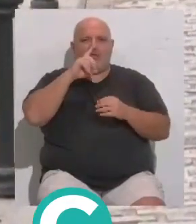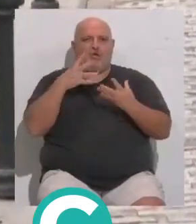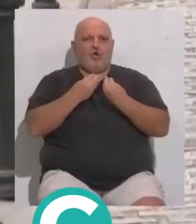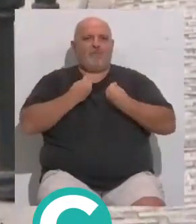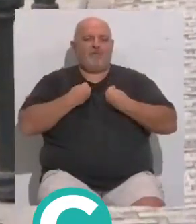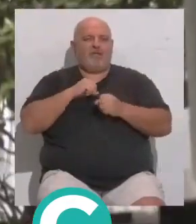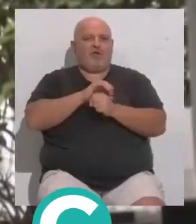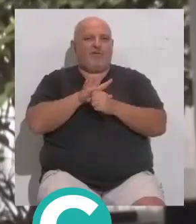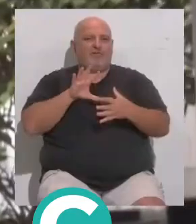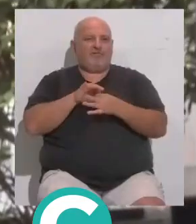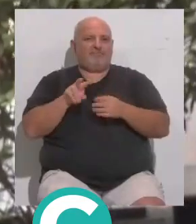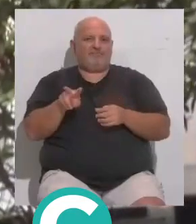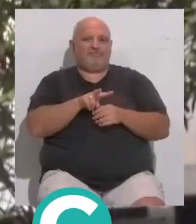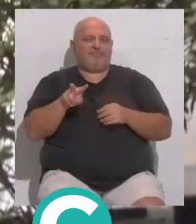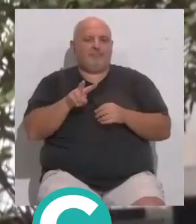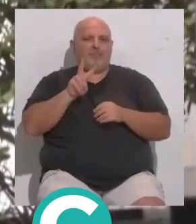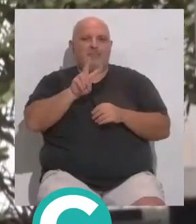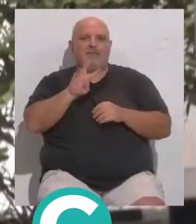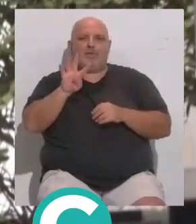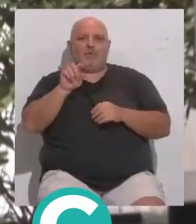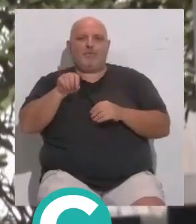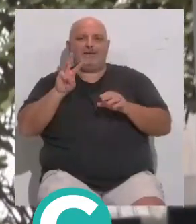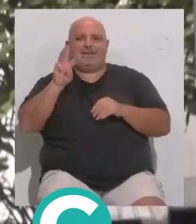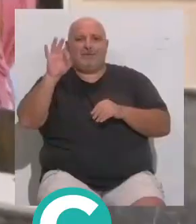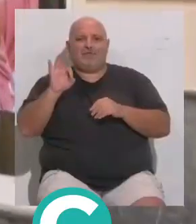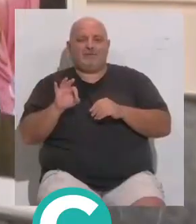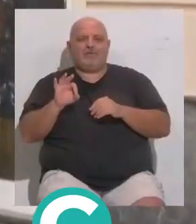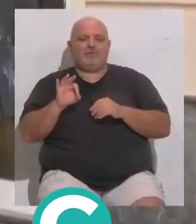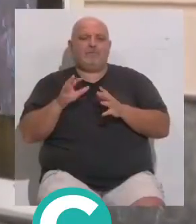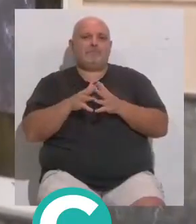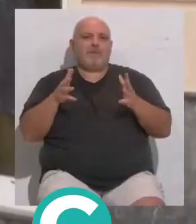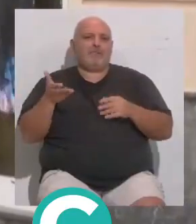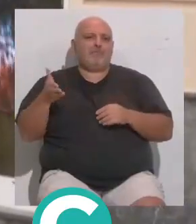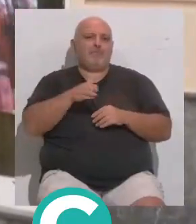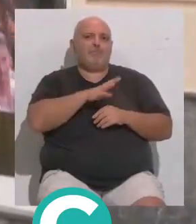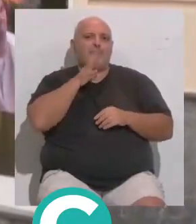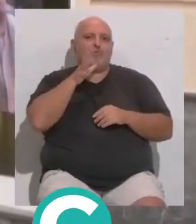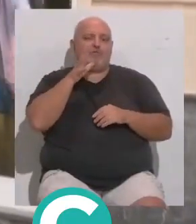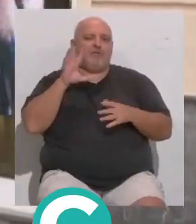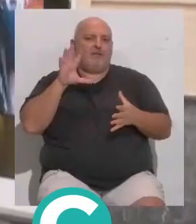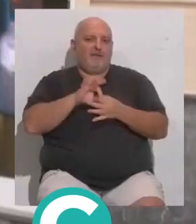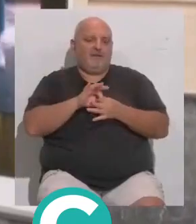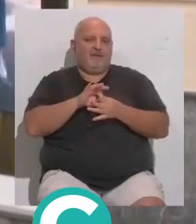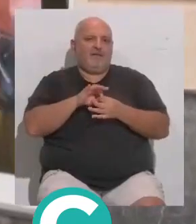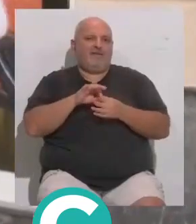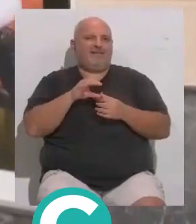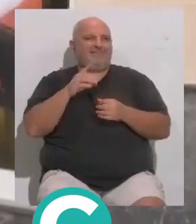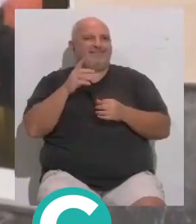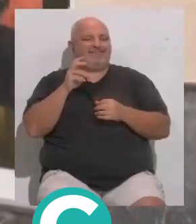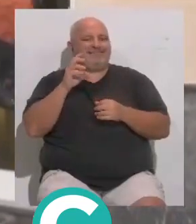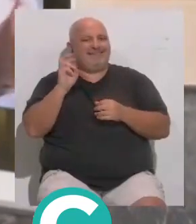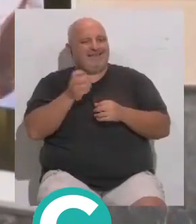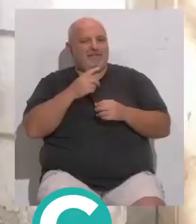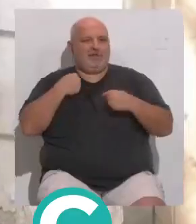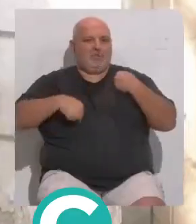con el COVID, donde se cifra en un 24,3% el número de fallecimientos atribuibles a patologías del